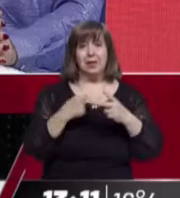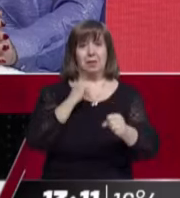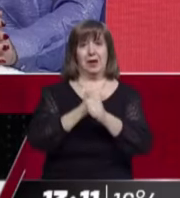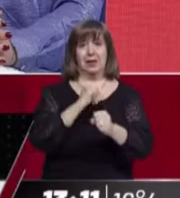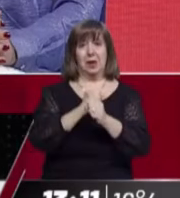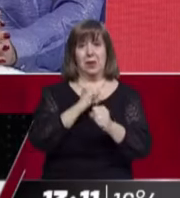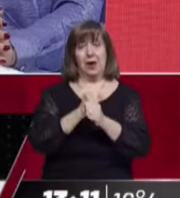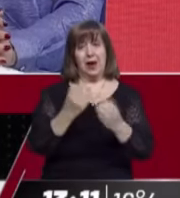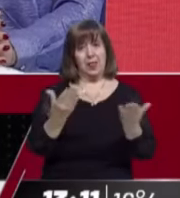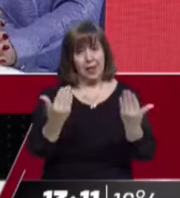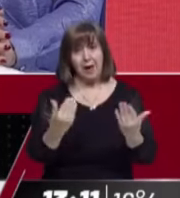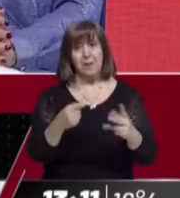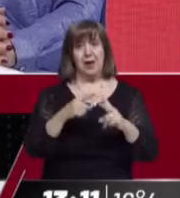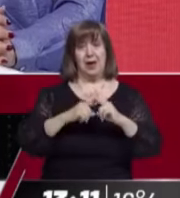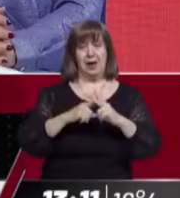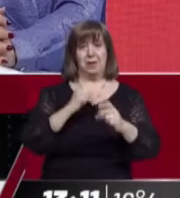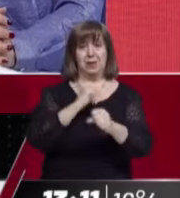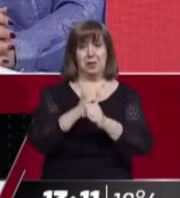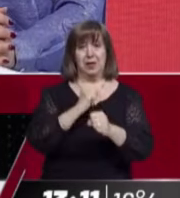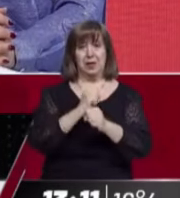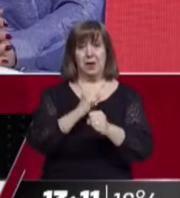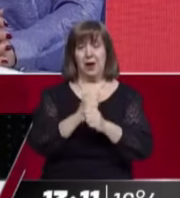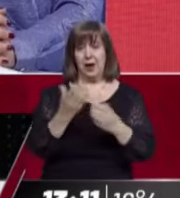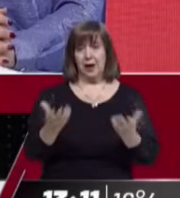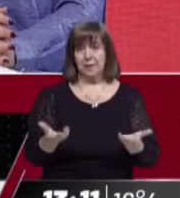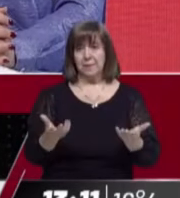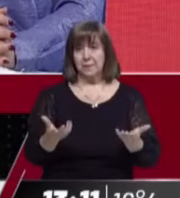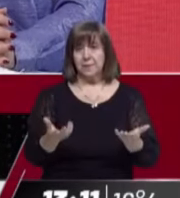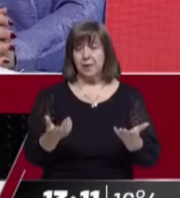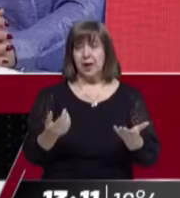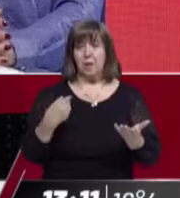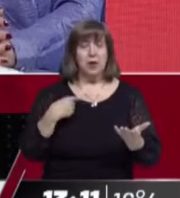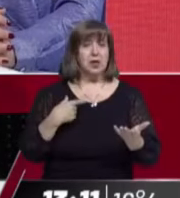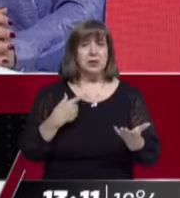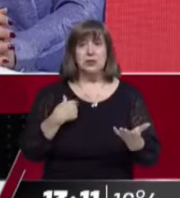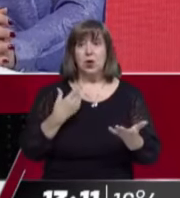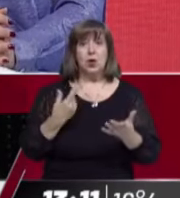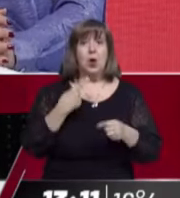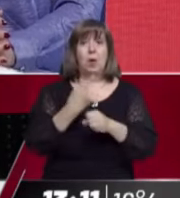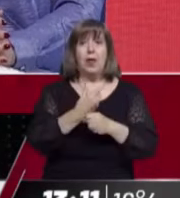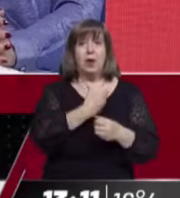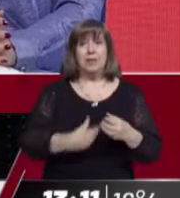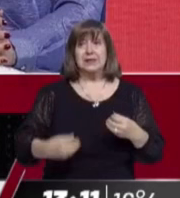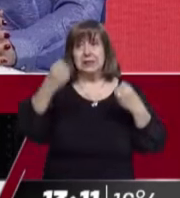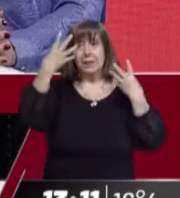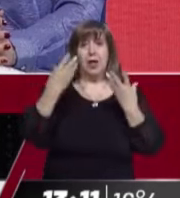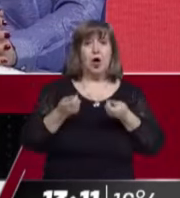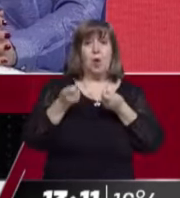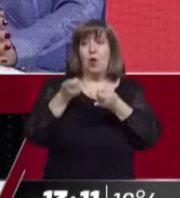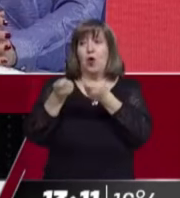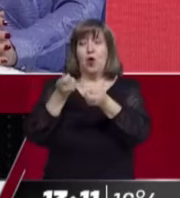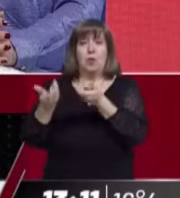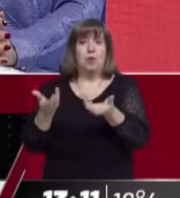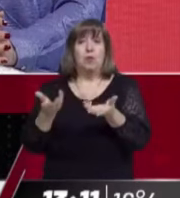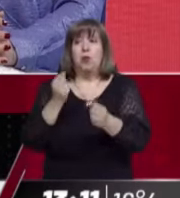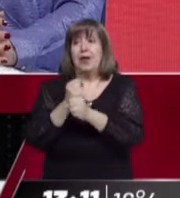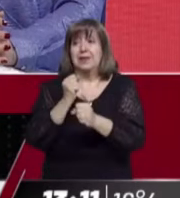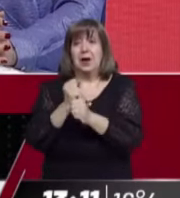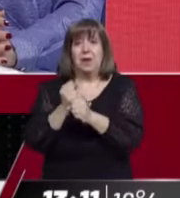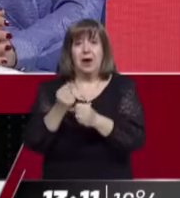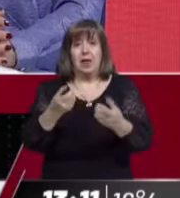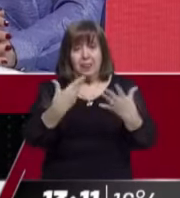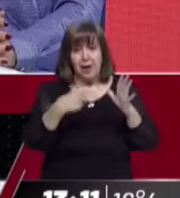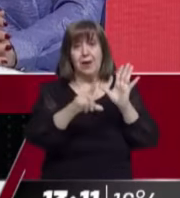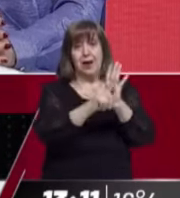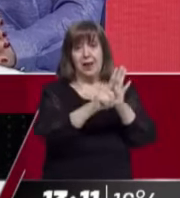Pero la oposición dice, se vota el año que viene, 2025, falta 1 año y pico, que en Argentina es como una década para otros países, y no se asusta tanto. Insisto,